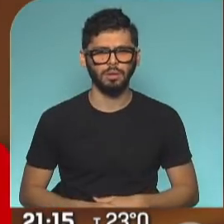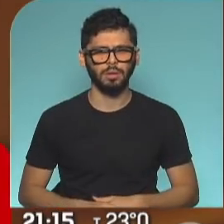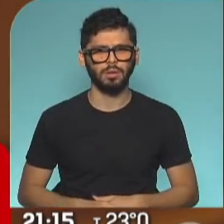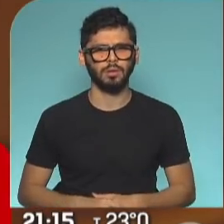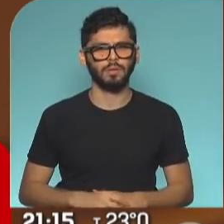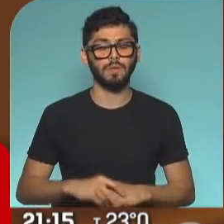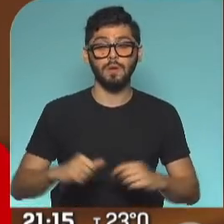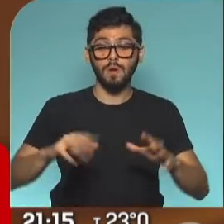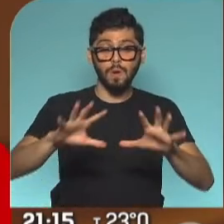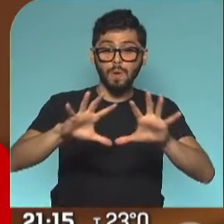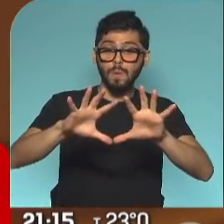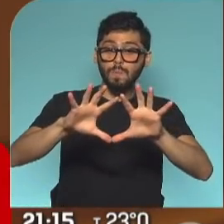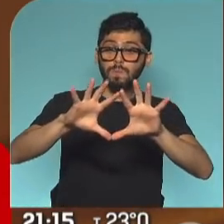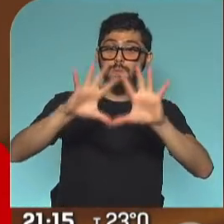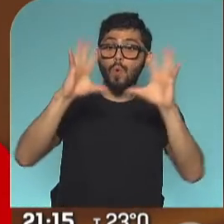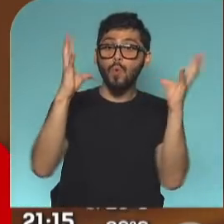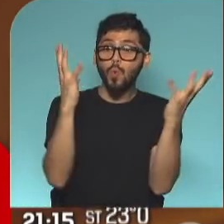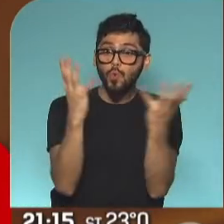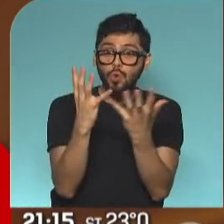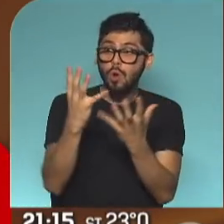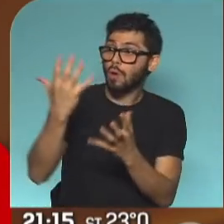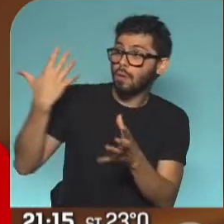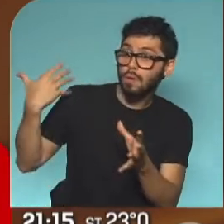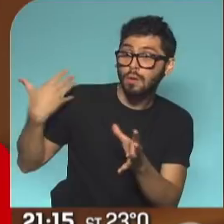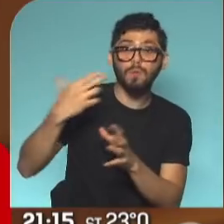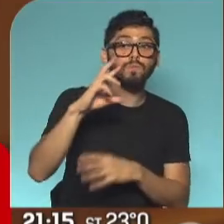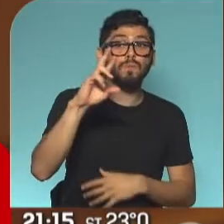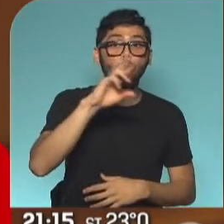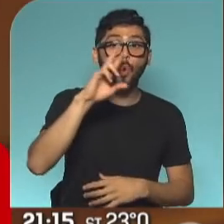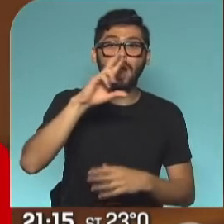que puso a la mujer en un segundo lugar, inexplicablemente.